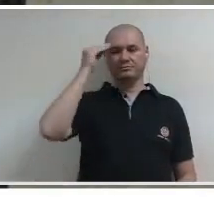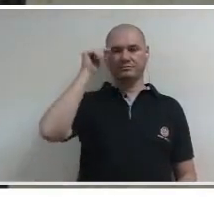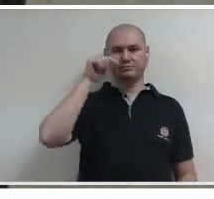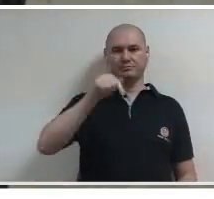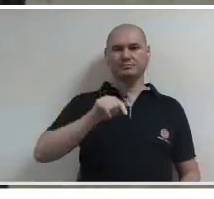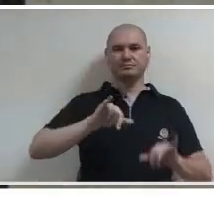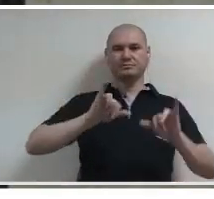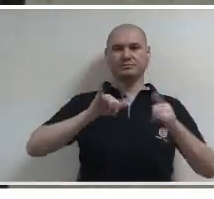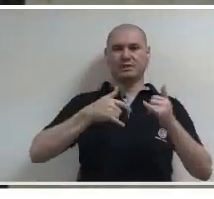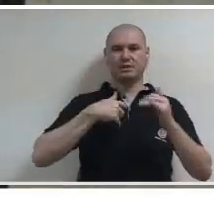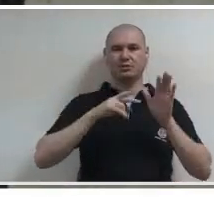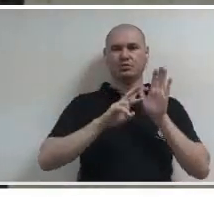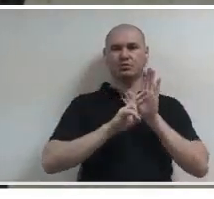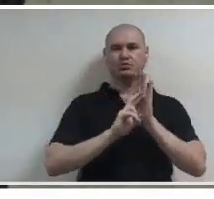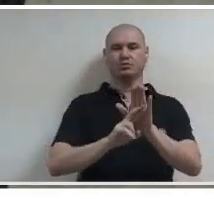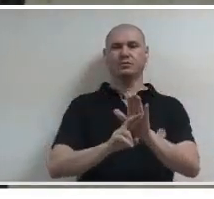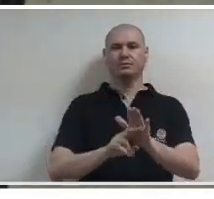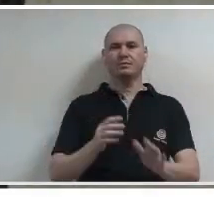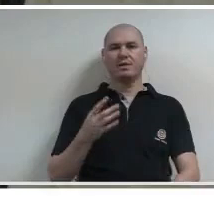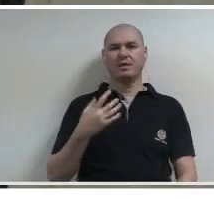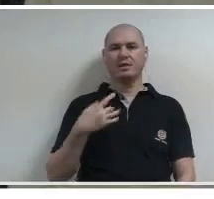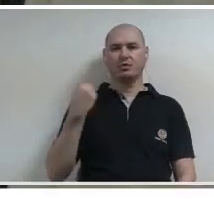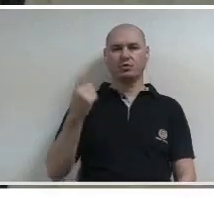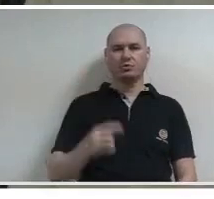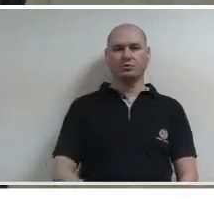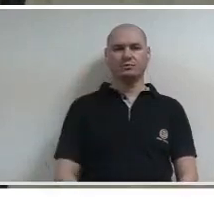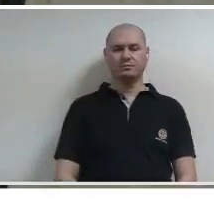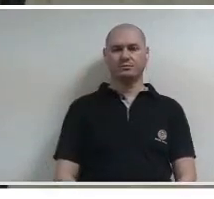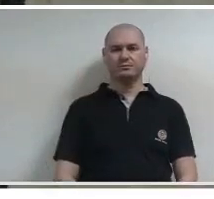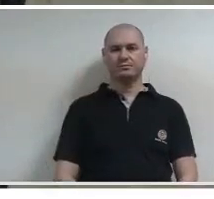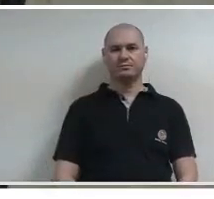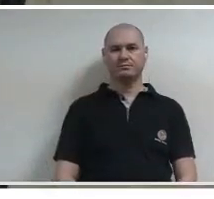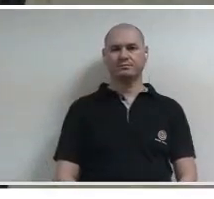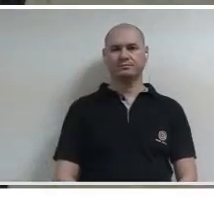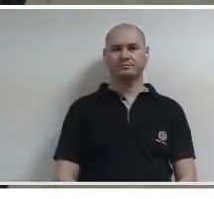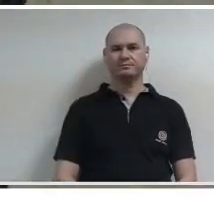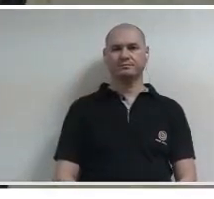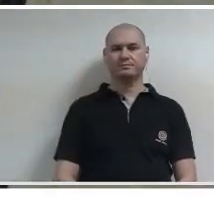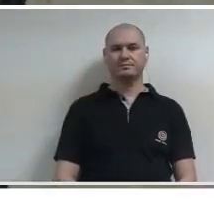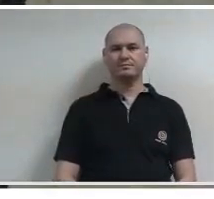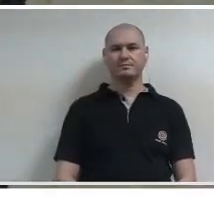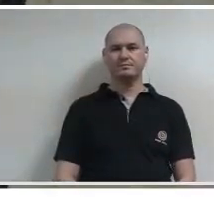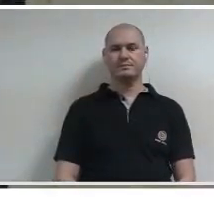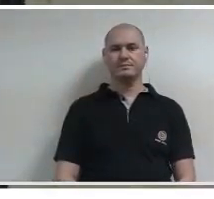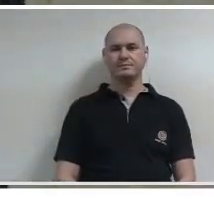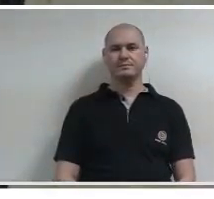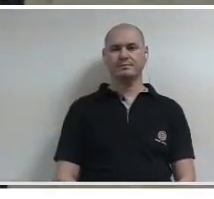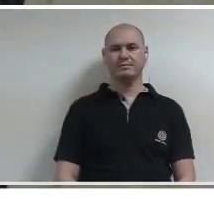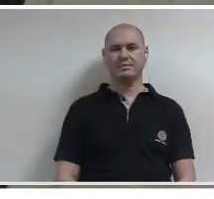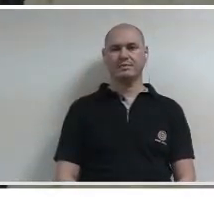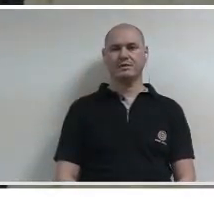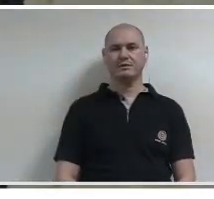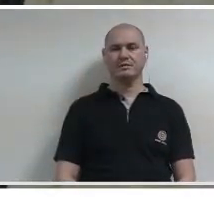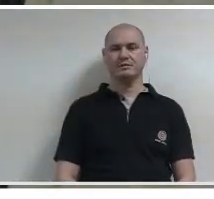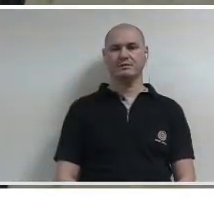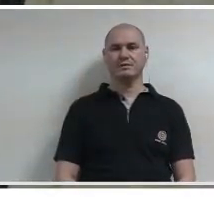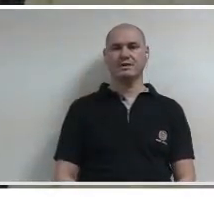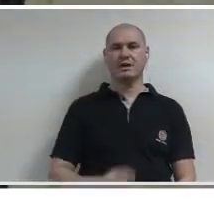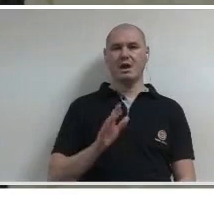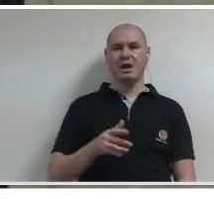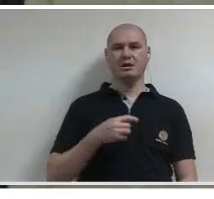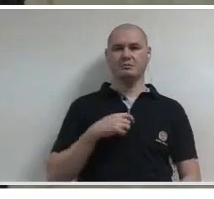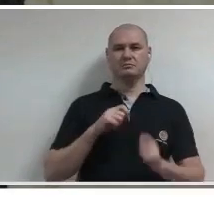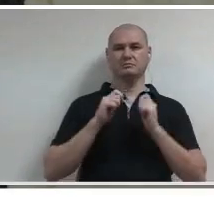Javeñandebe, institución, no ya Inaipo Guipe, y por amor, o bueno, Javetín, resolución 407, 24 de febrero de 2021,